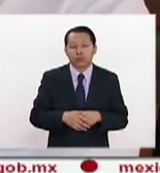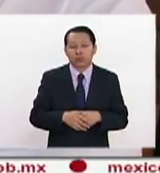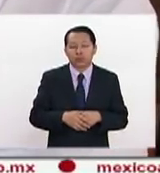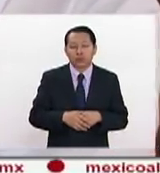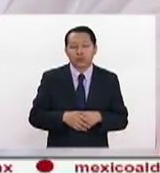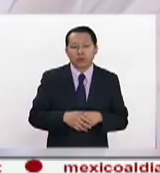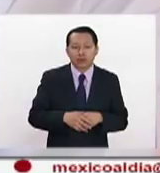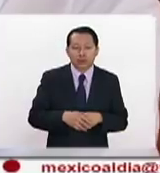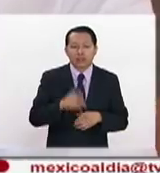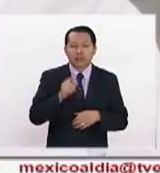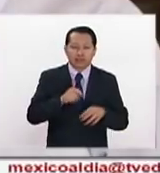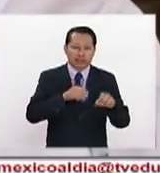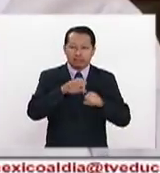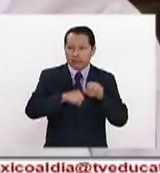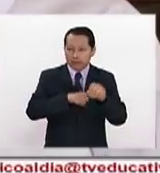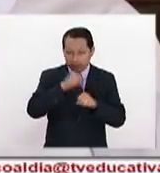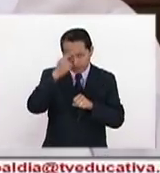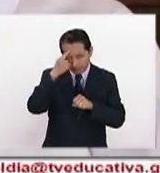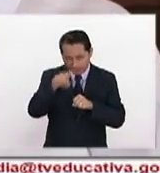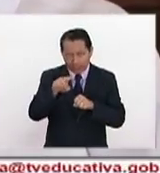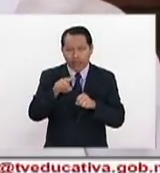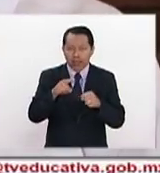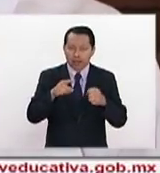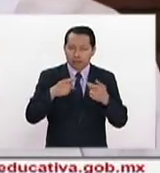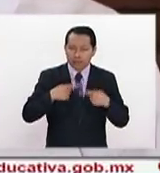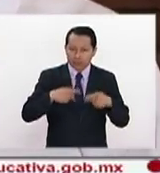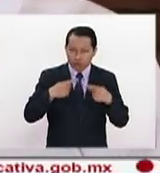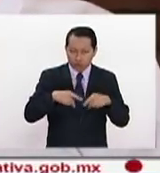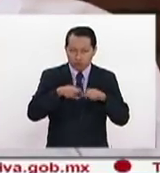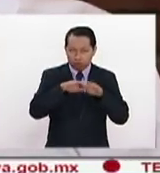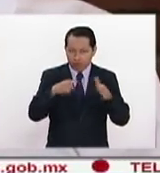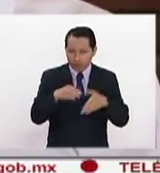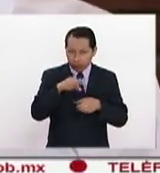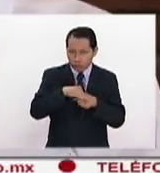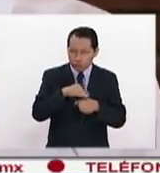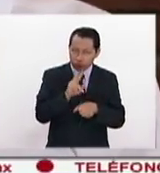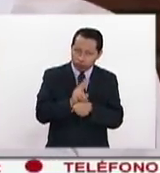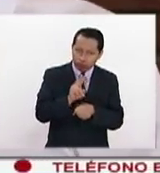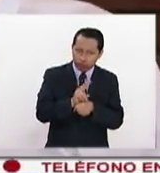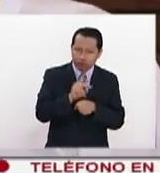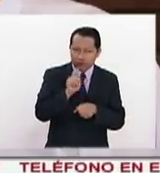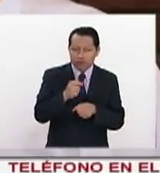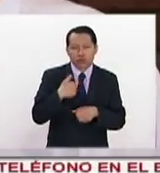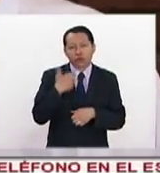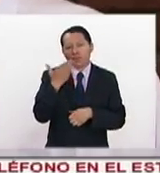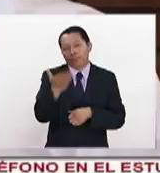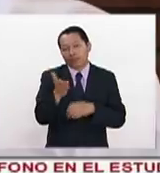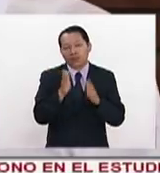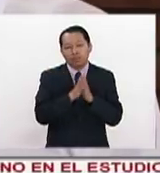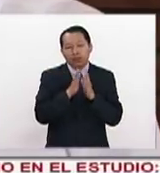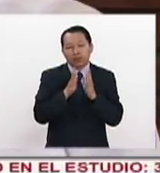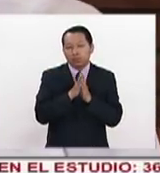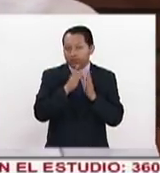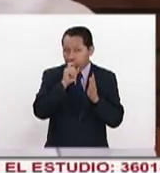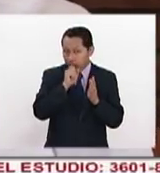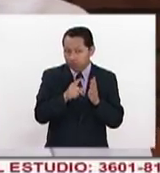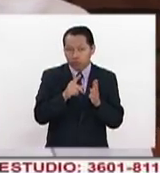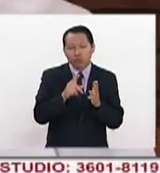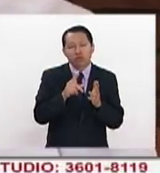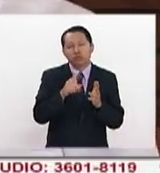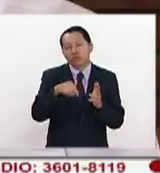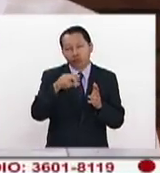a cuidar las casillas. Yo les pido que participen, que no digan no